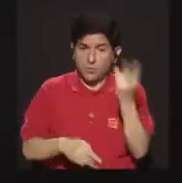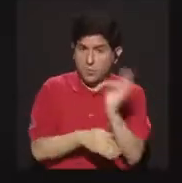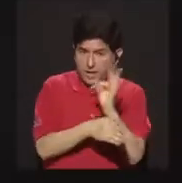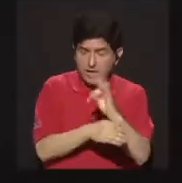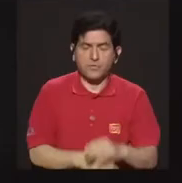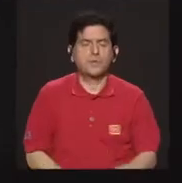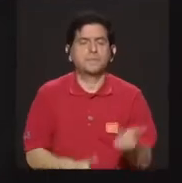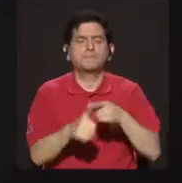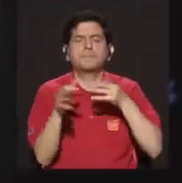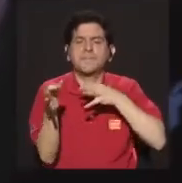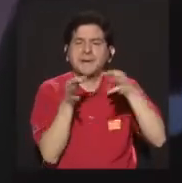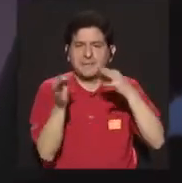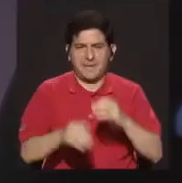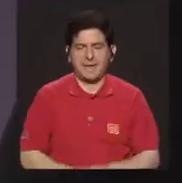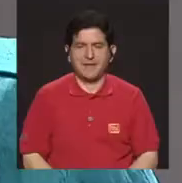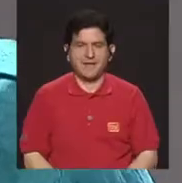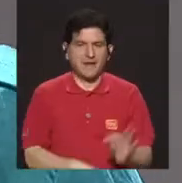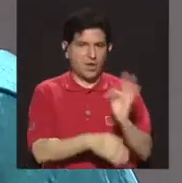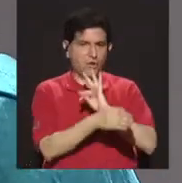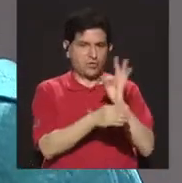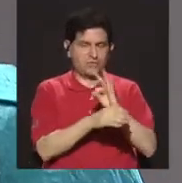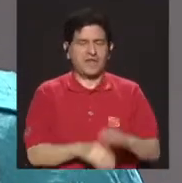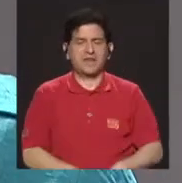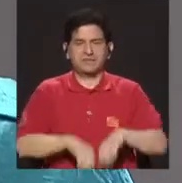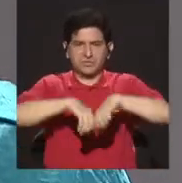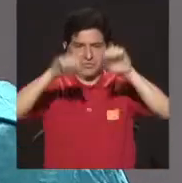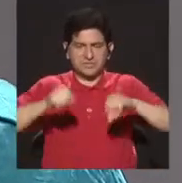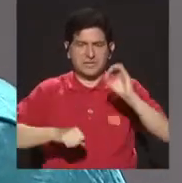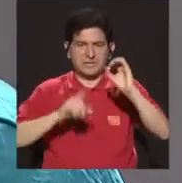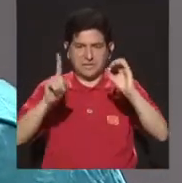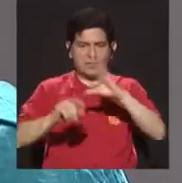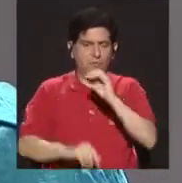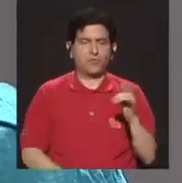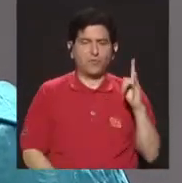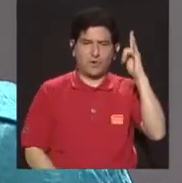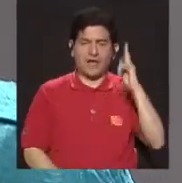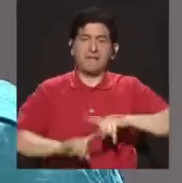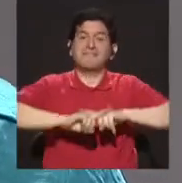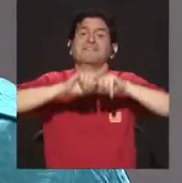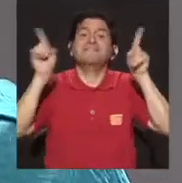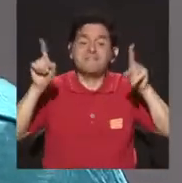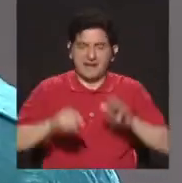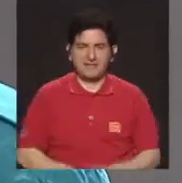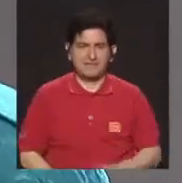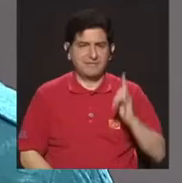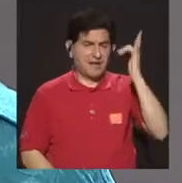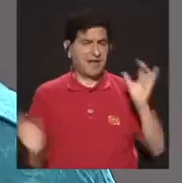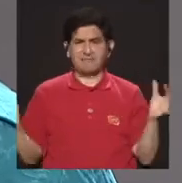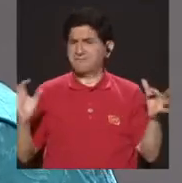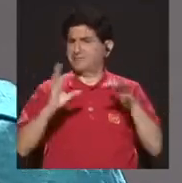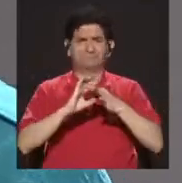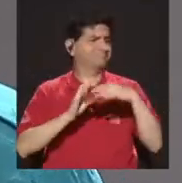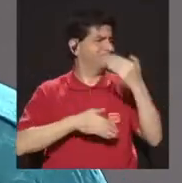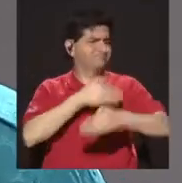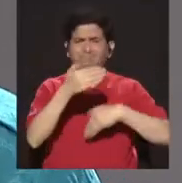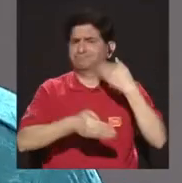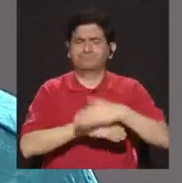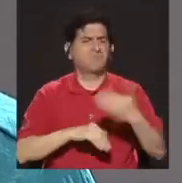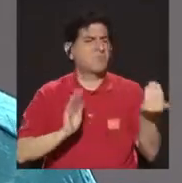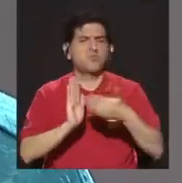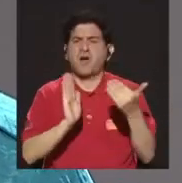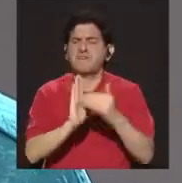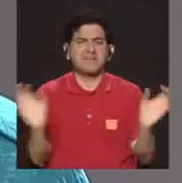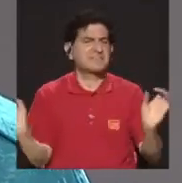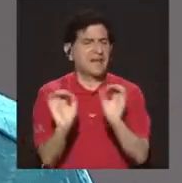primero es explicar que la televisión digital y el cable son cosas diferentes el cable no tiene nada que ver con este proceso y no se va a ver